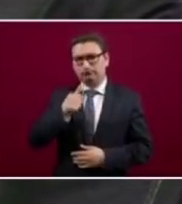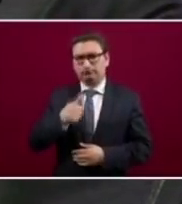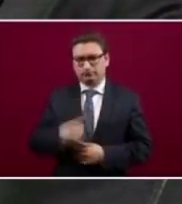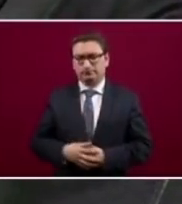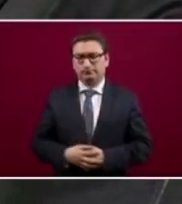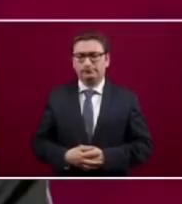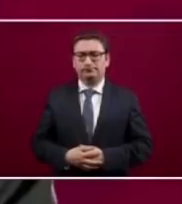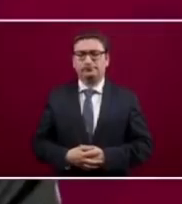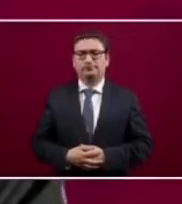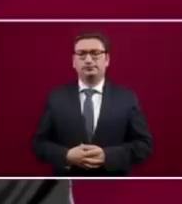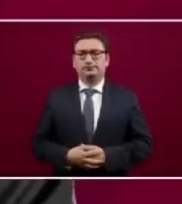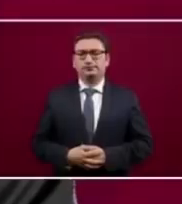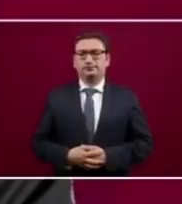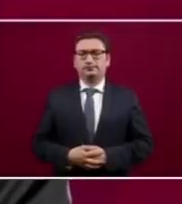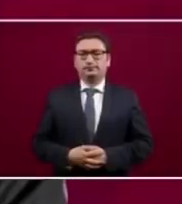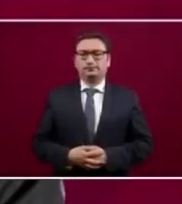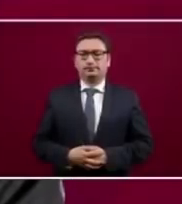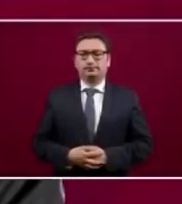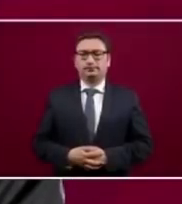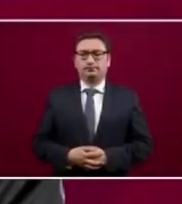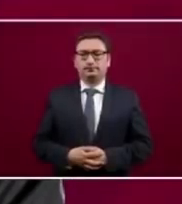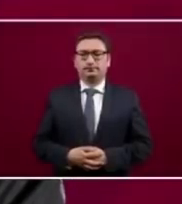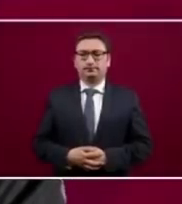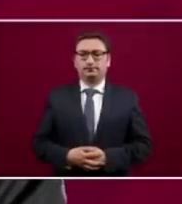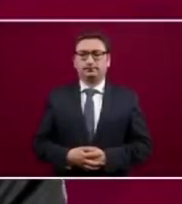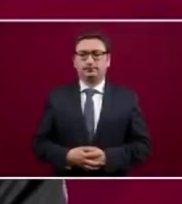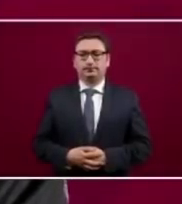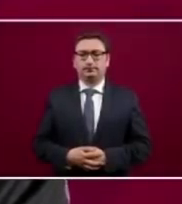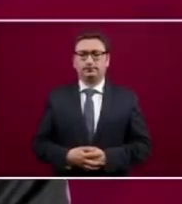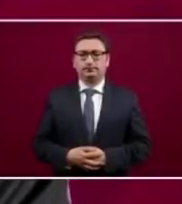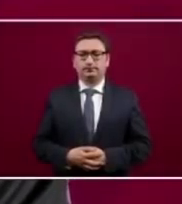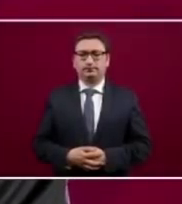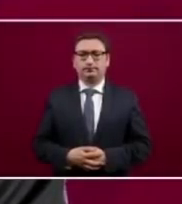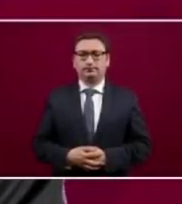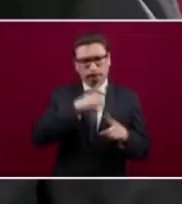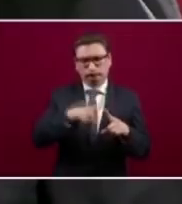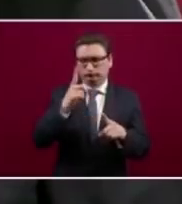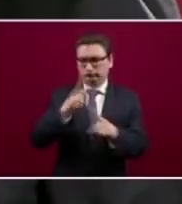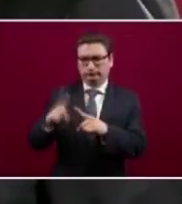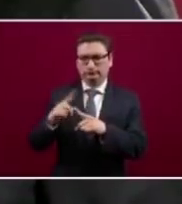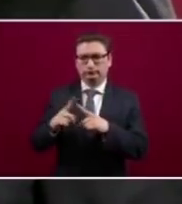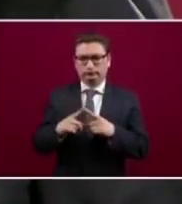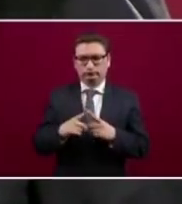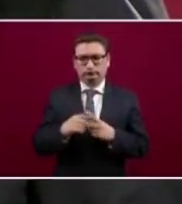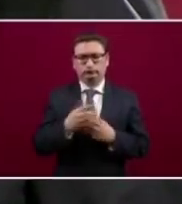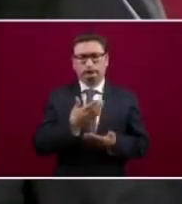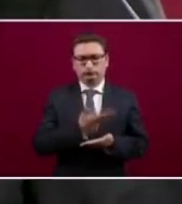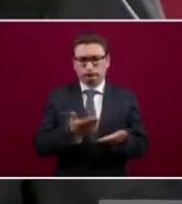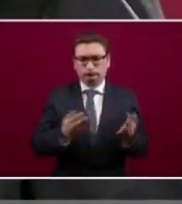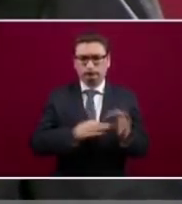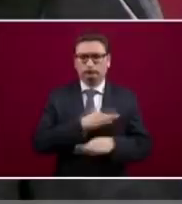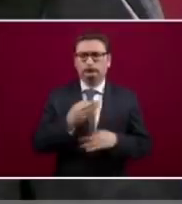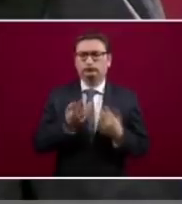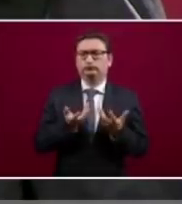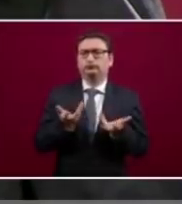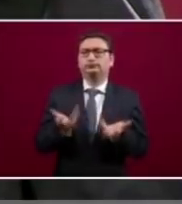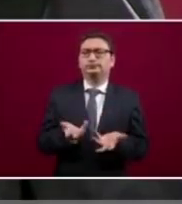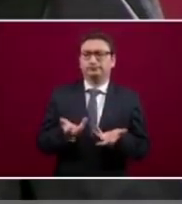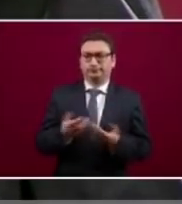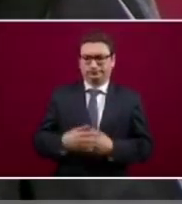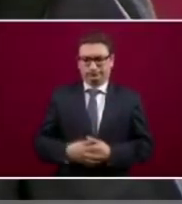en la ciudad de Tijuana, la frontera más transitada hacia Estados Unidos. Para un acto